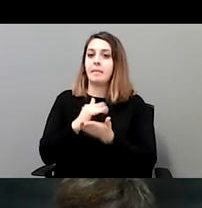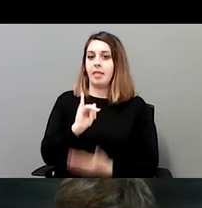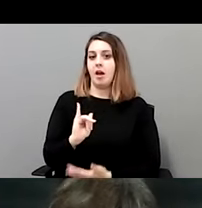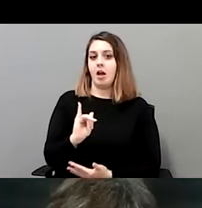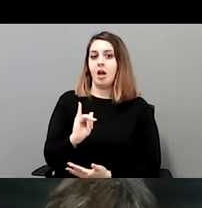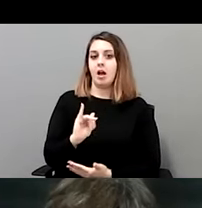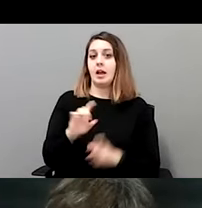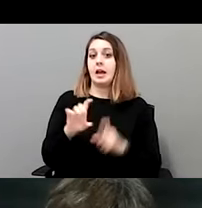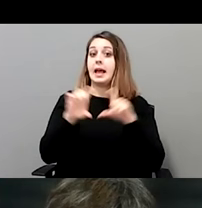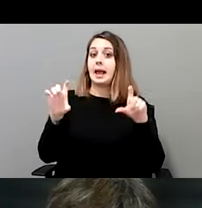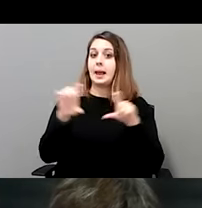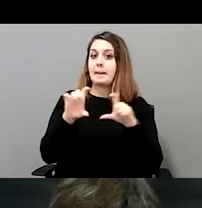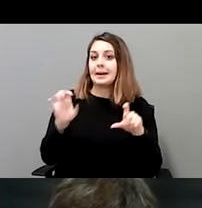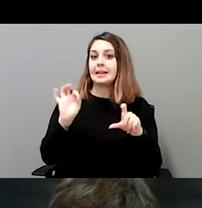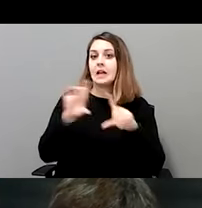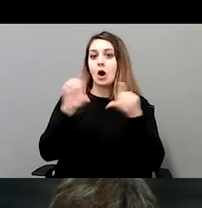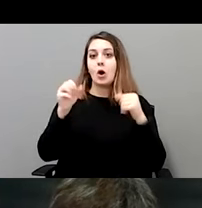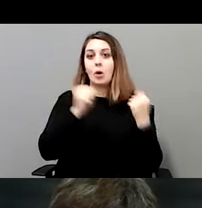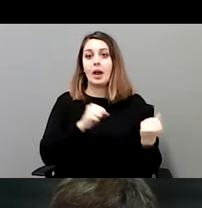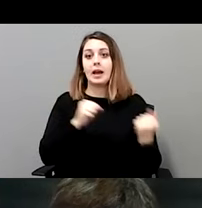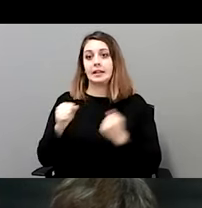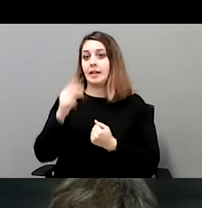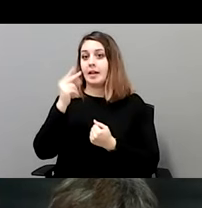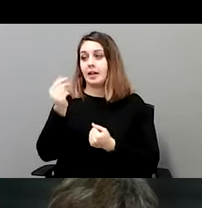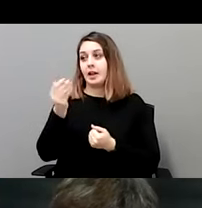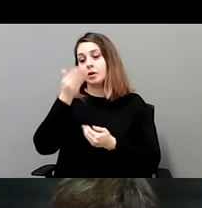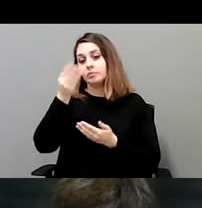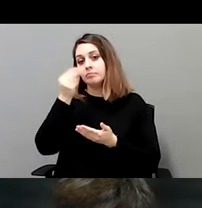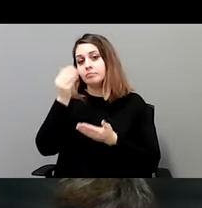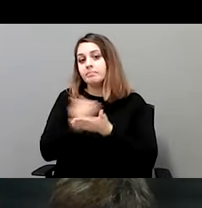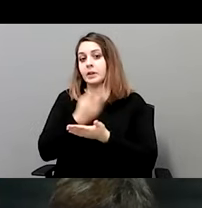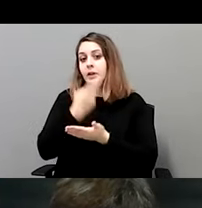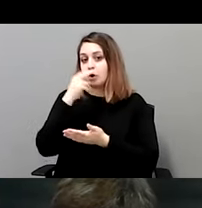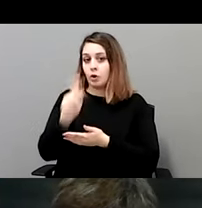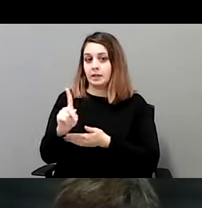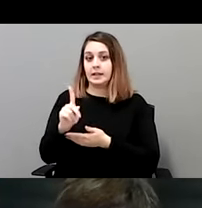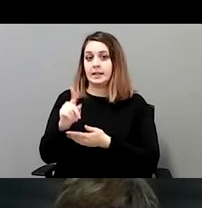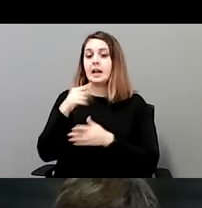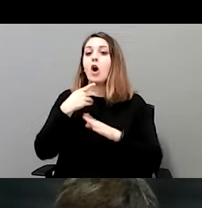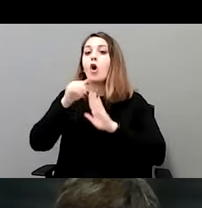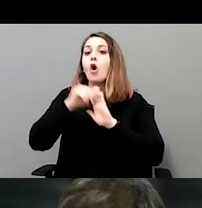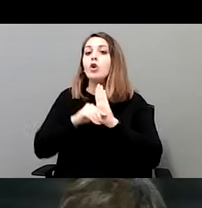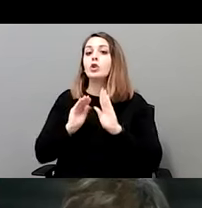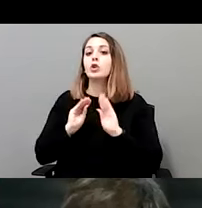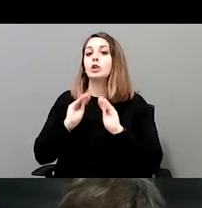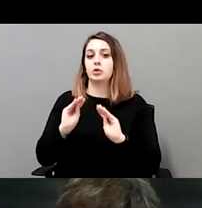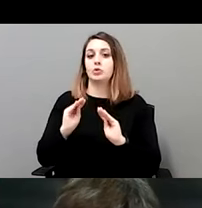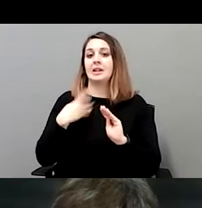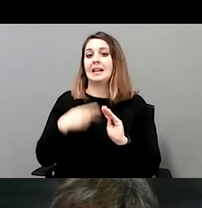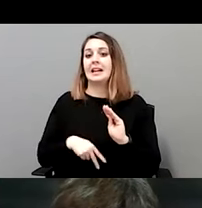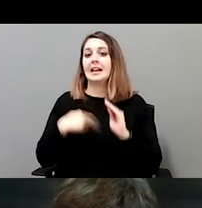Hay una empresa o entidad sin ánimo de lucro que impone sus condiciones y que